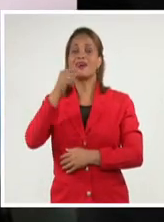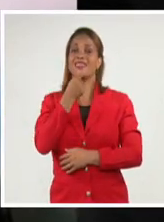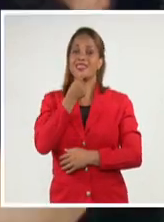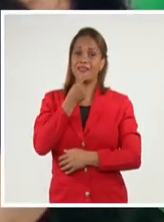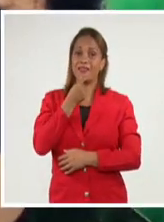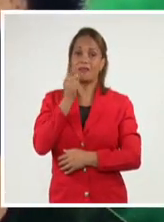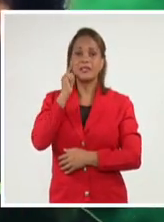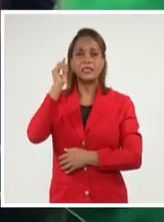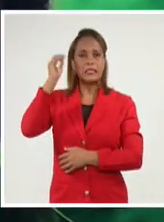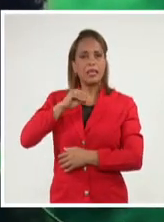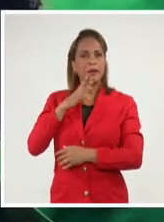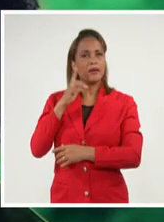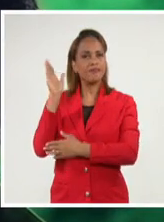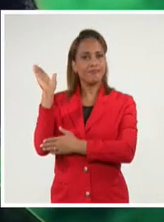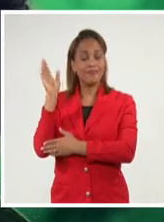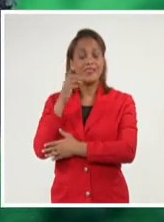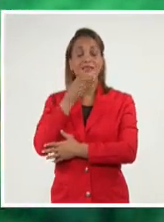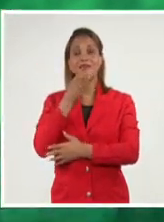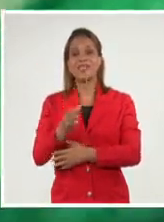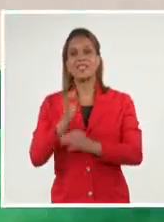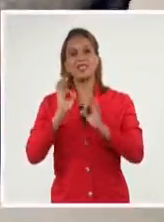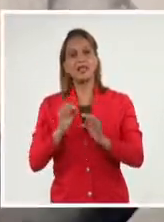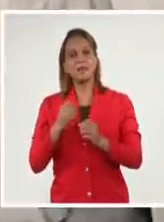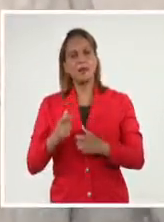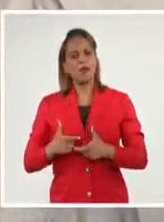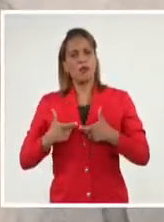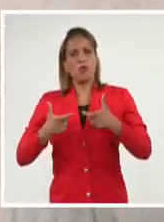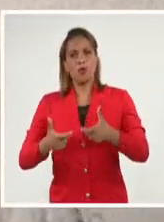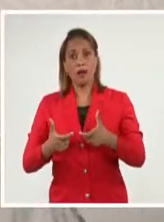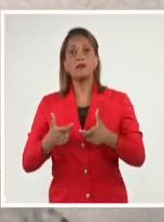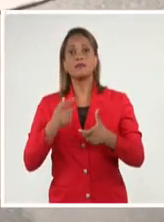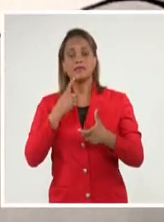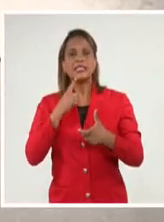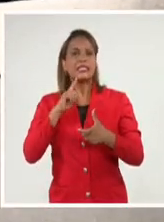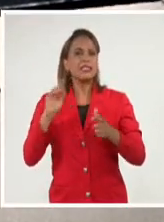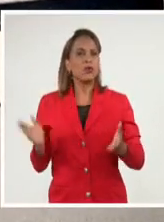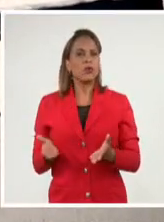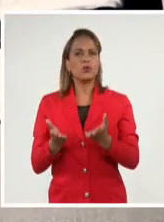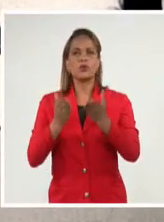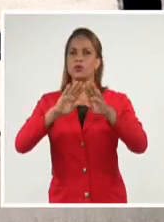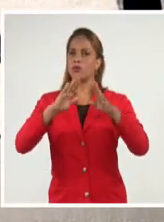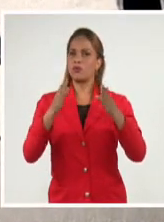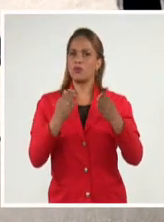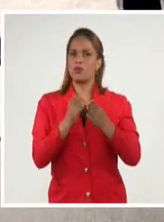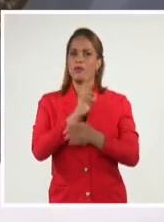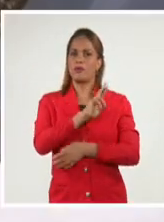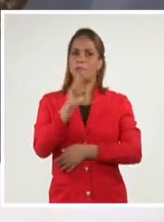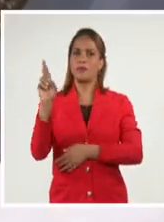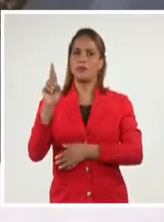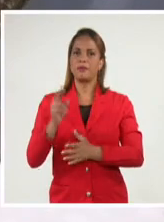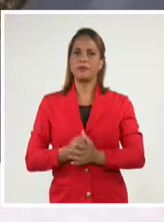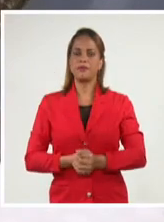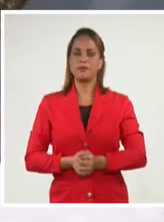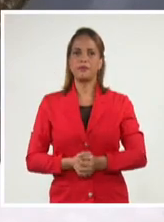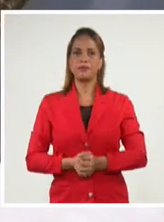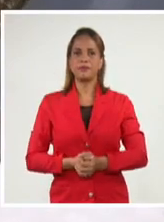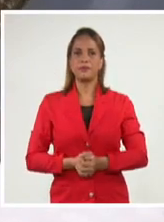conocimos, con el coraje y la inteligencia con los que construyó los cimientos de una revolución.